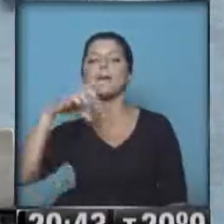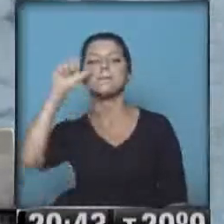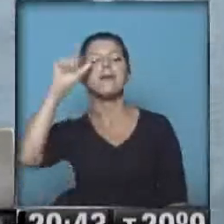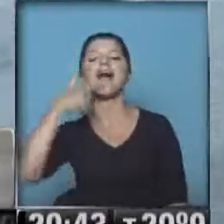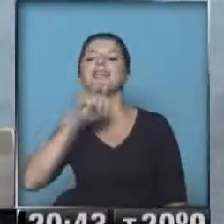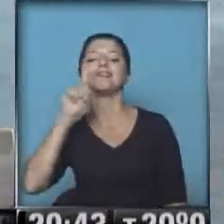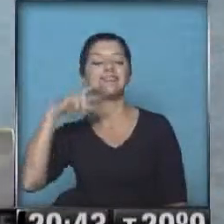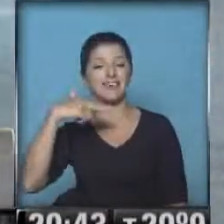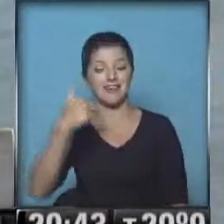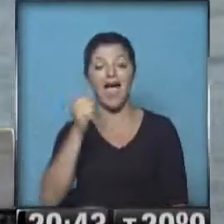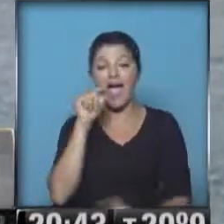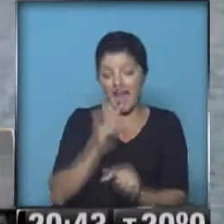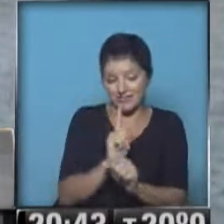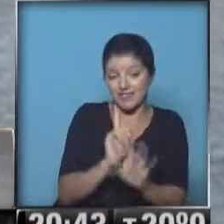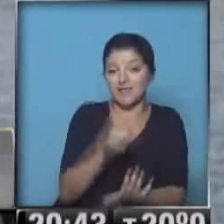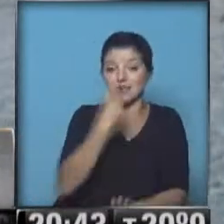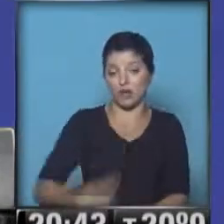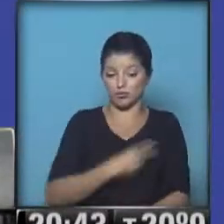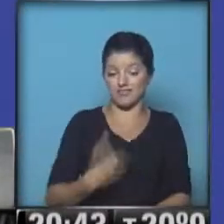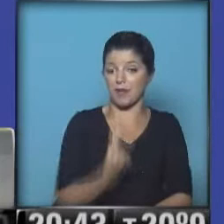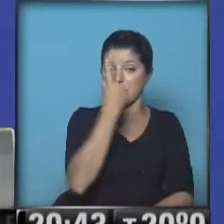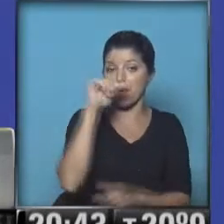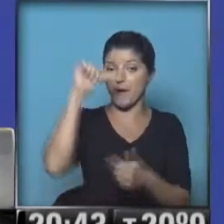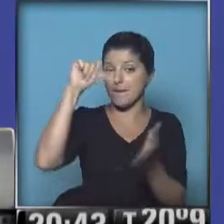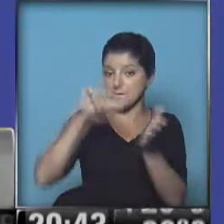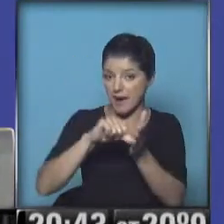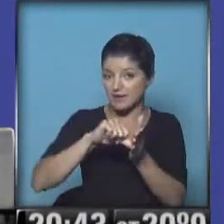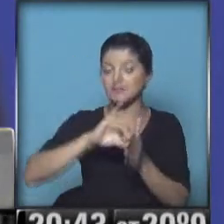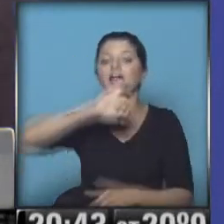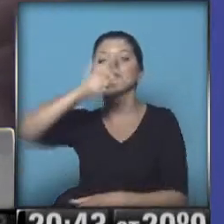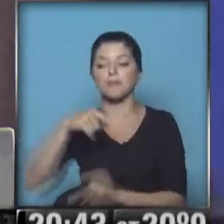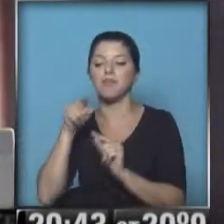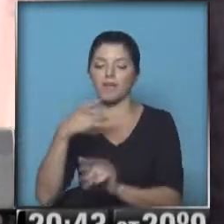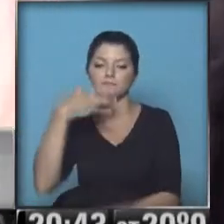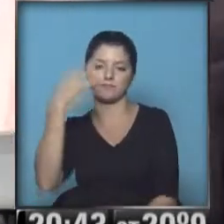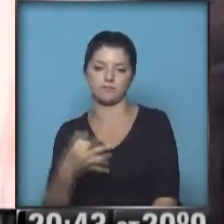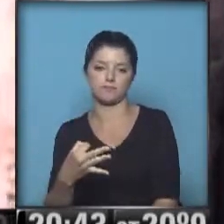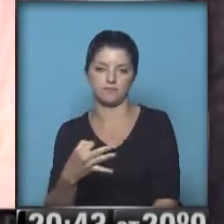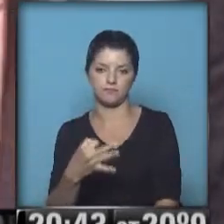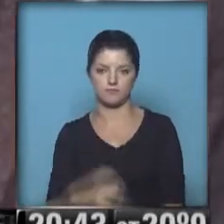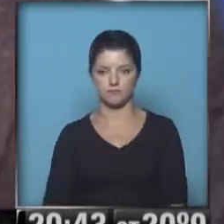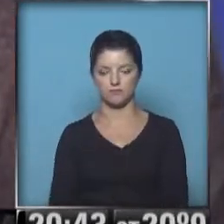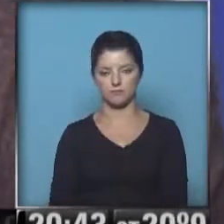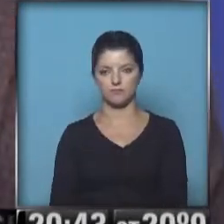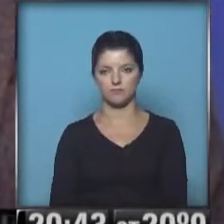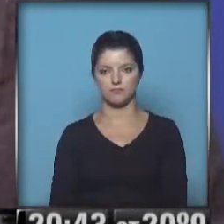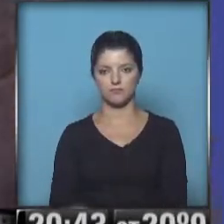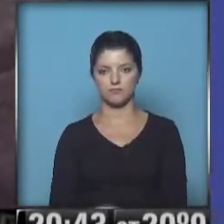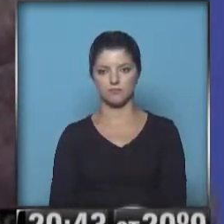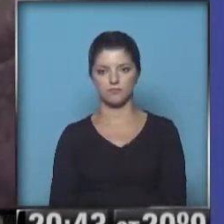se convirtió así en el primer país de la Unión Europea en avanzar en esa decisión.